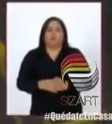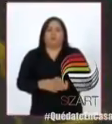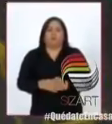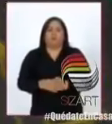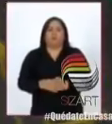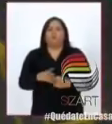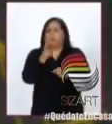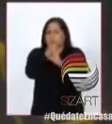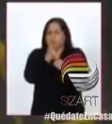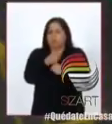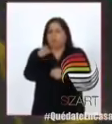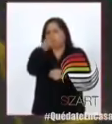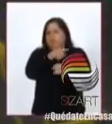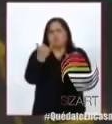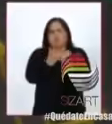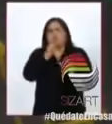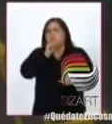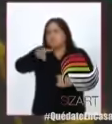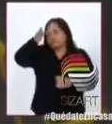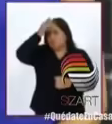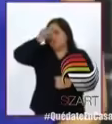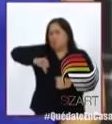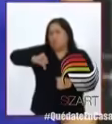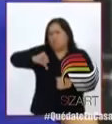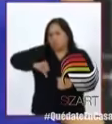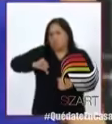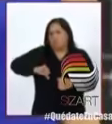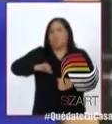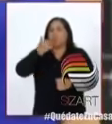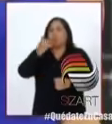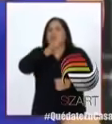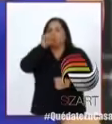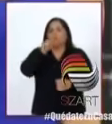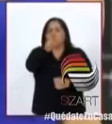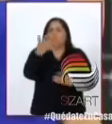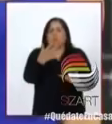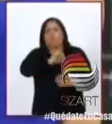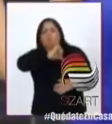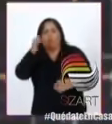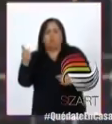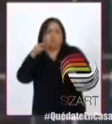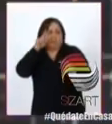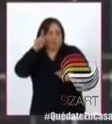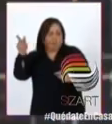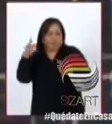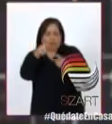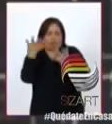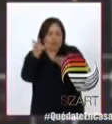Te invito a que apliques lo aprendido en la sesión de hoy y resolvas las siguientes operaciones.